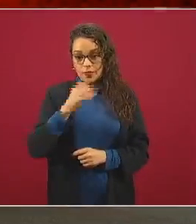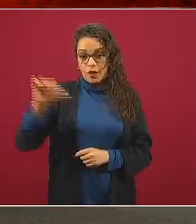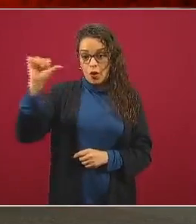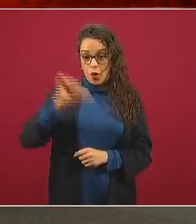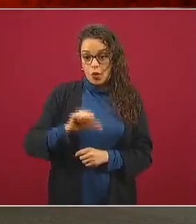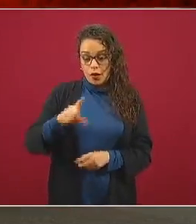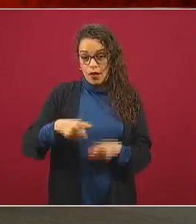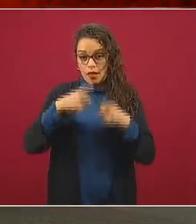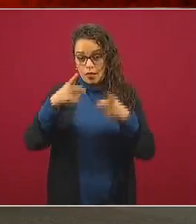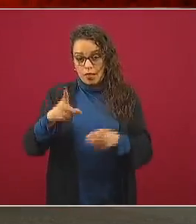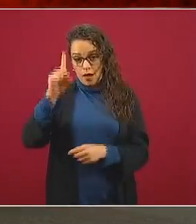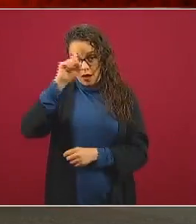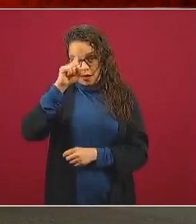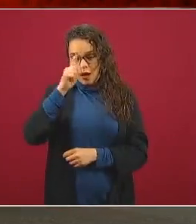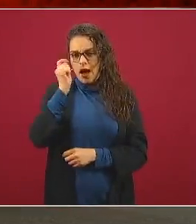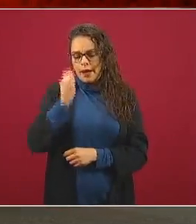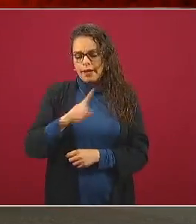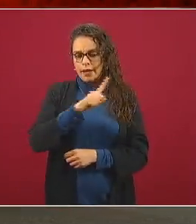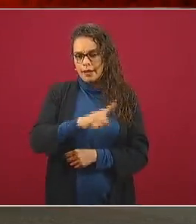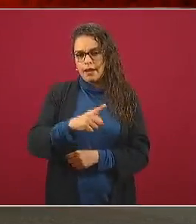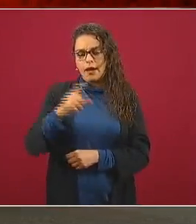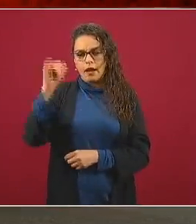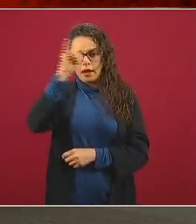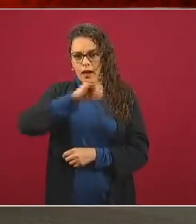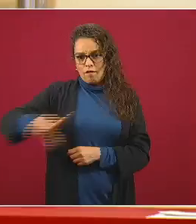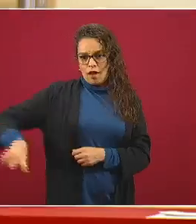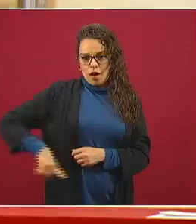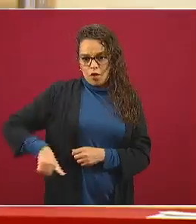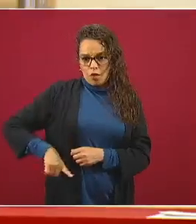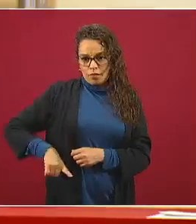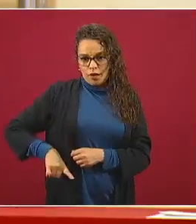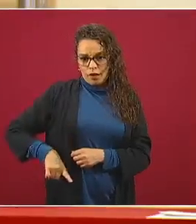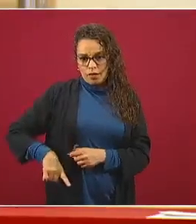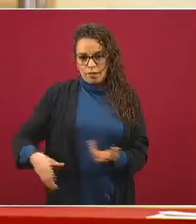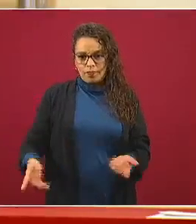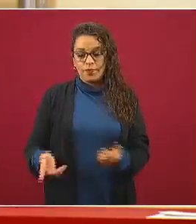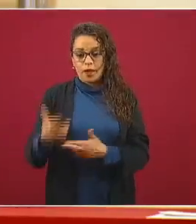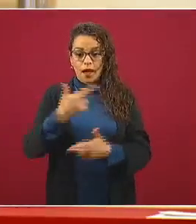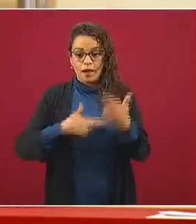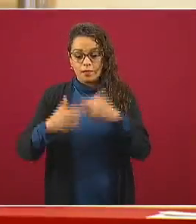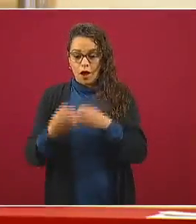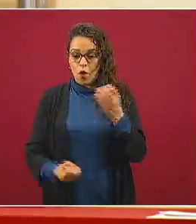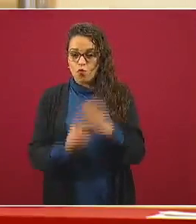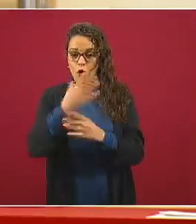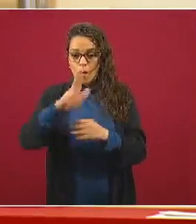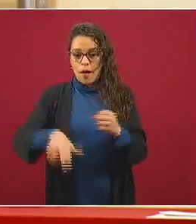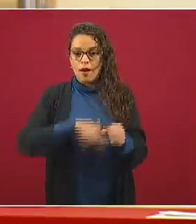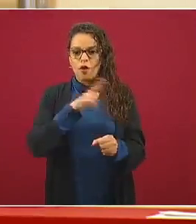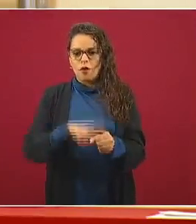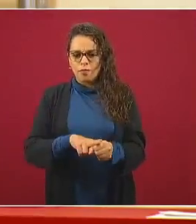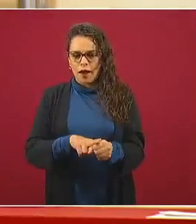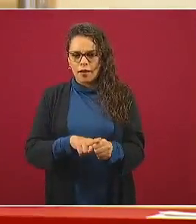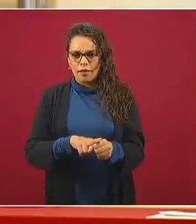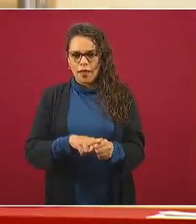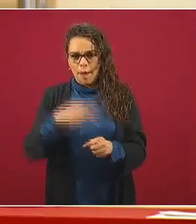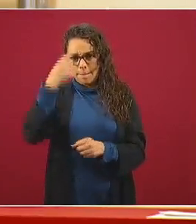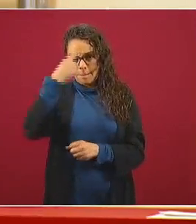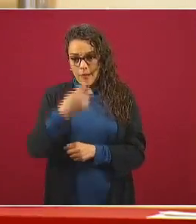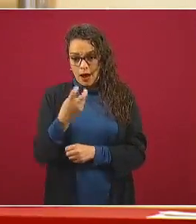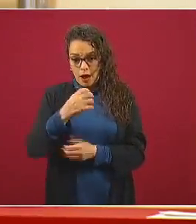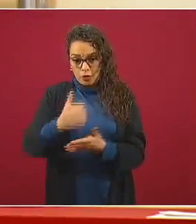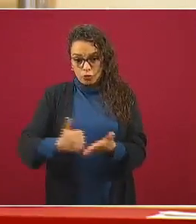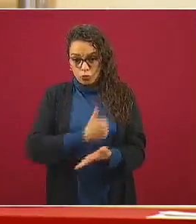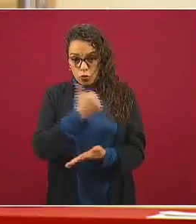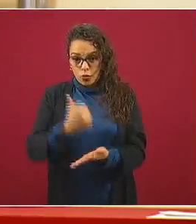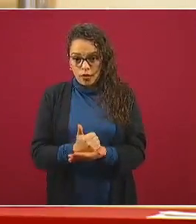jefa de gobierno Claudia Sheinbaum este plan de desconfinamiento, como le llaman en España, o de regreso a la nueva normalidad para la ciudad